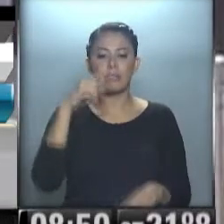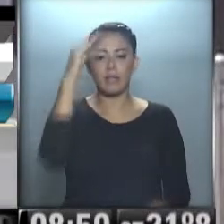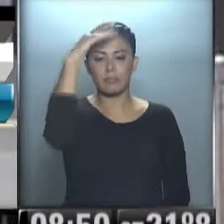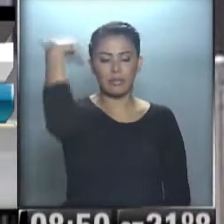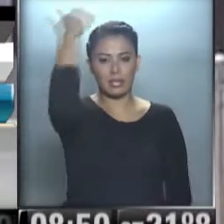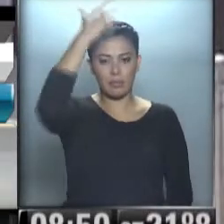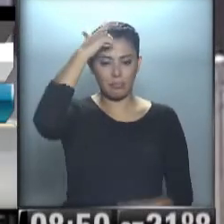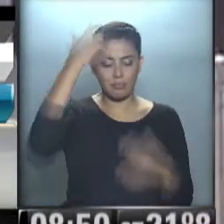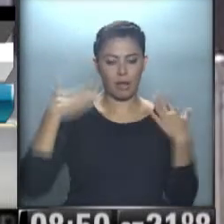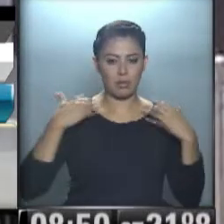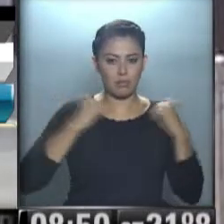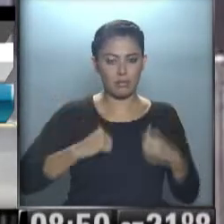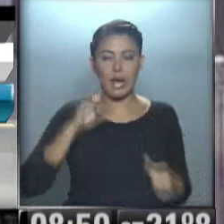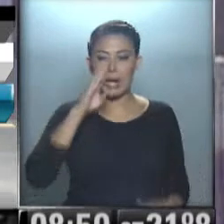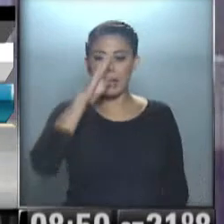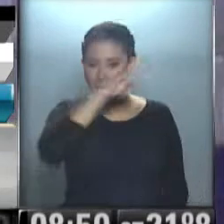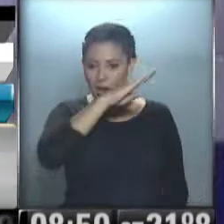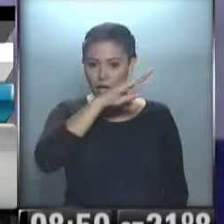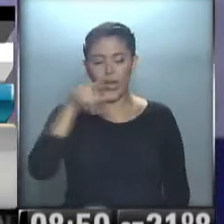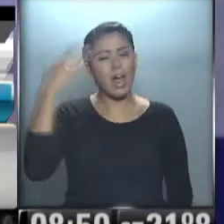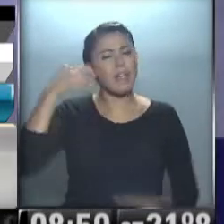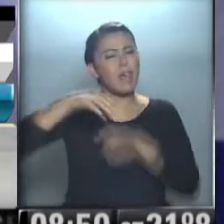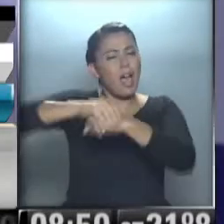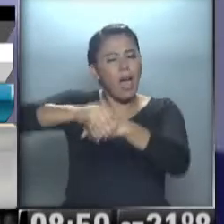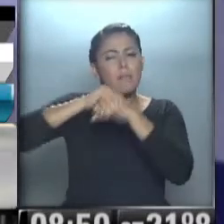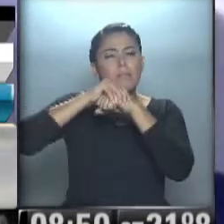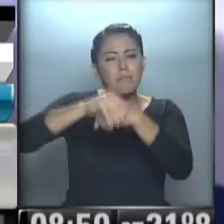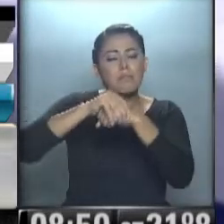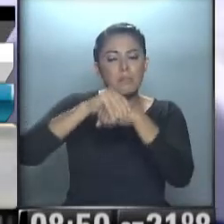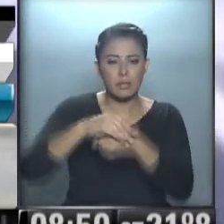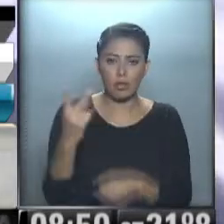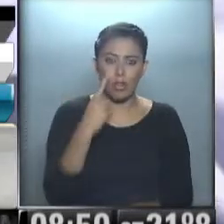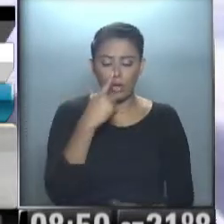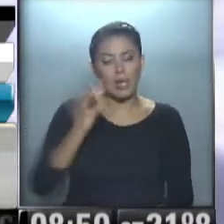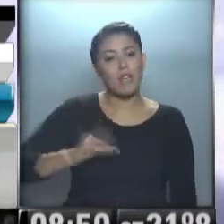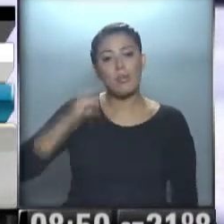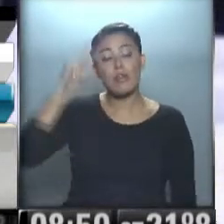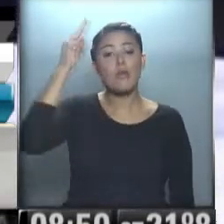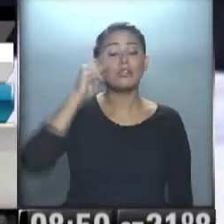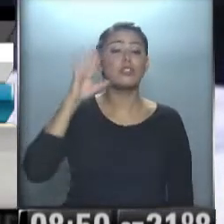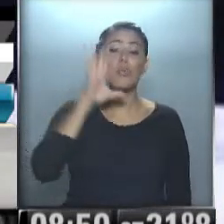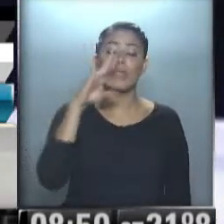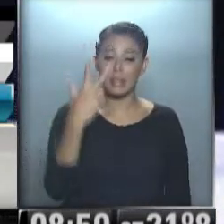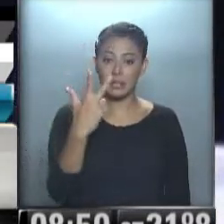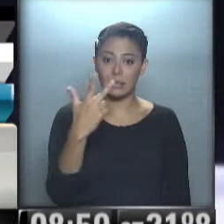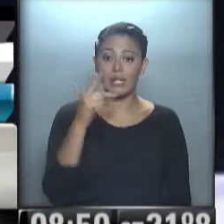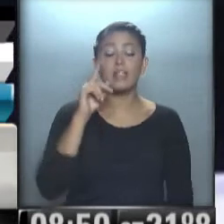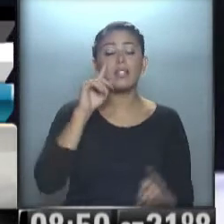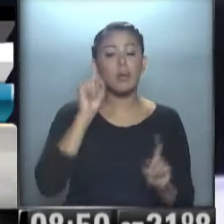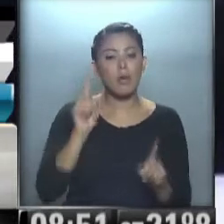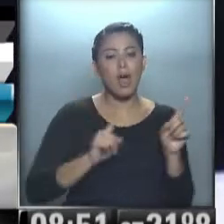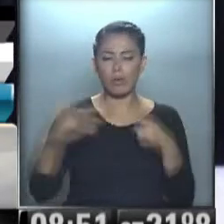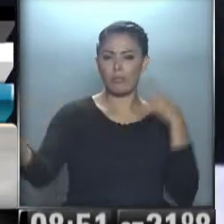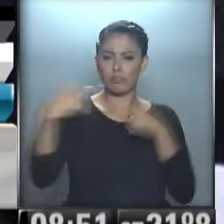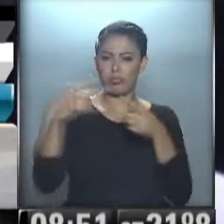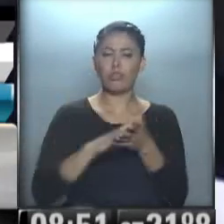pérez que mantuvo una estrecha amistad con sharon desde que lo conoció en 1953 que se mantener grandes